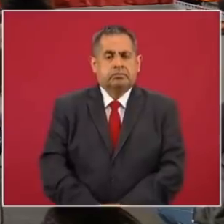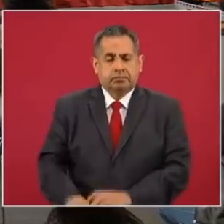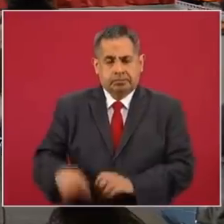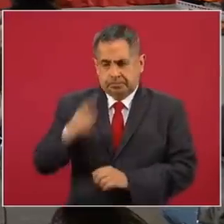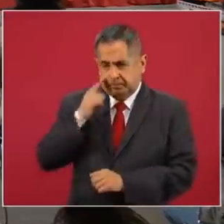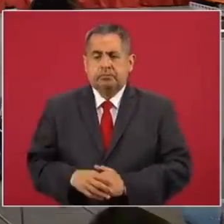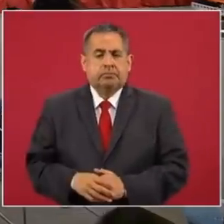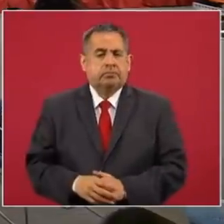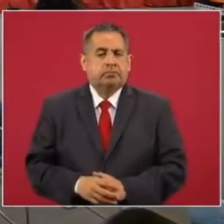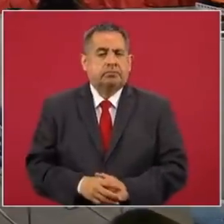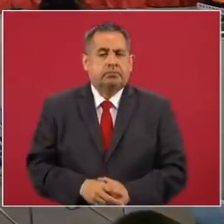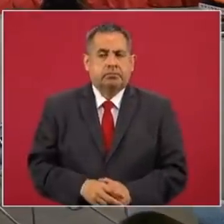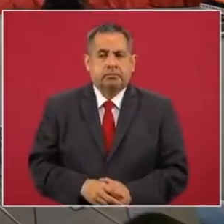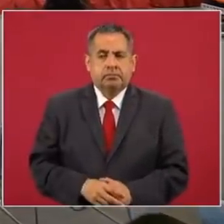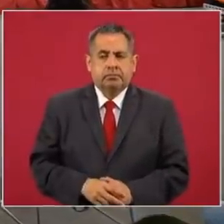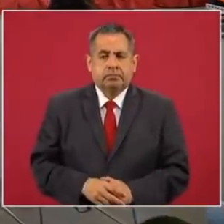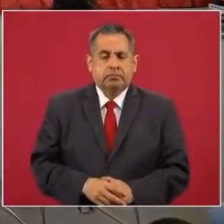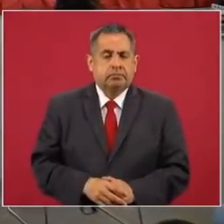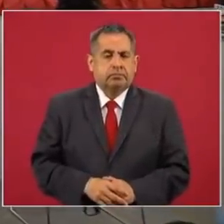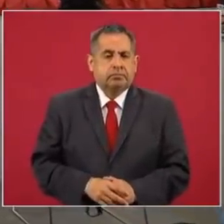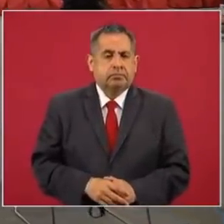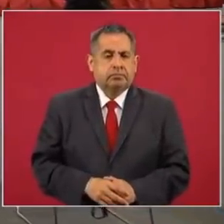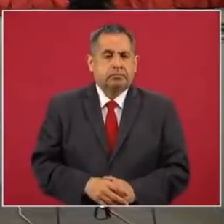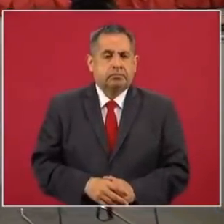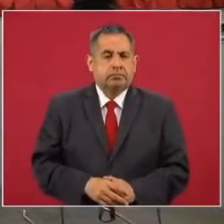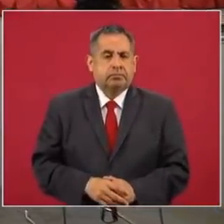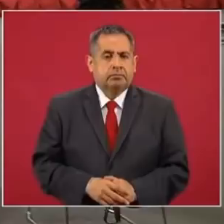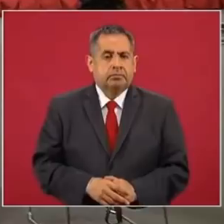Sí. Miren esto.